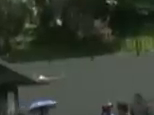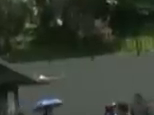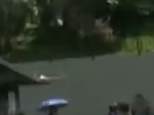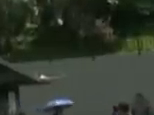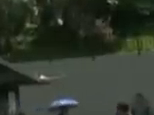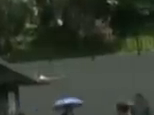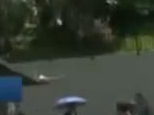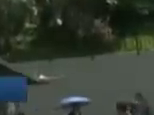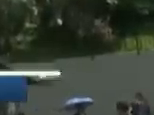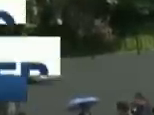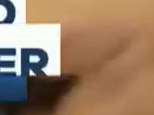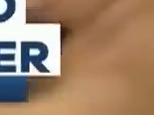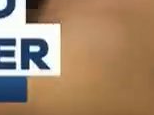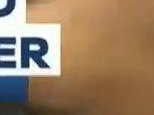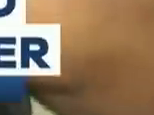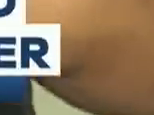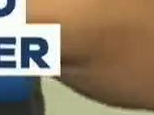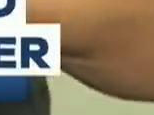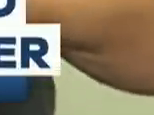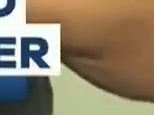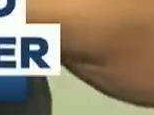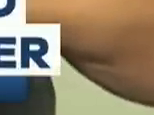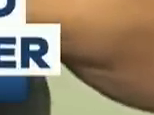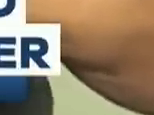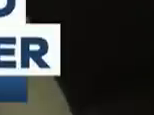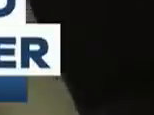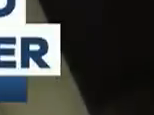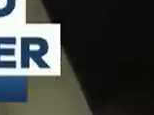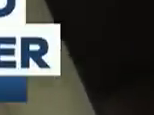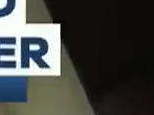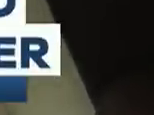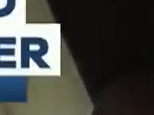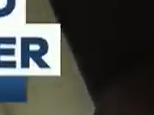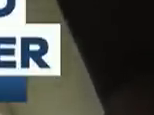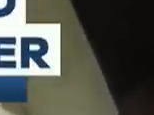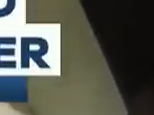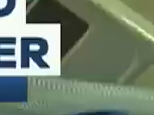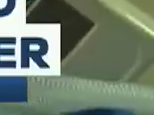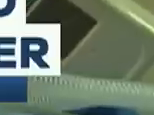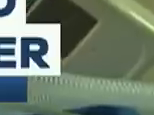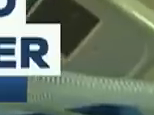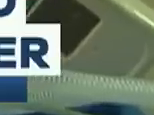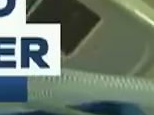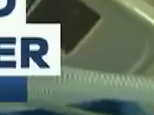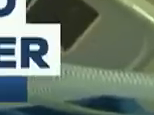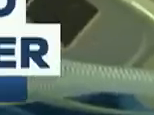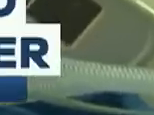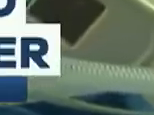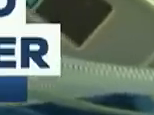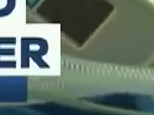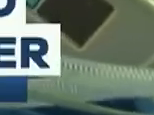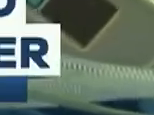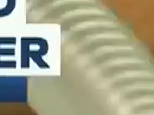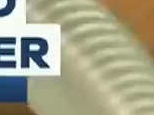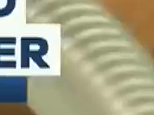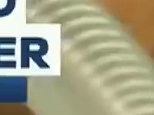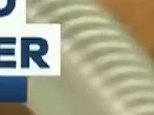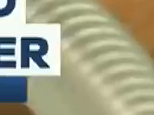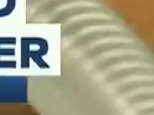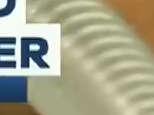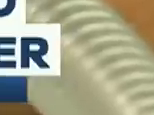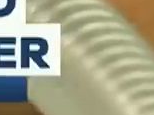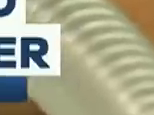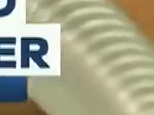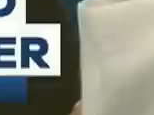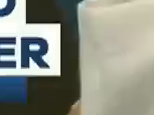ministra de Salud informó que el CDC de Atlanta aún no entrega los resultados del análisis al paciente chino asilado en Quito. Él continúa